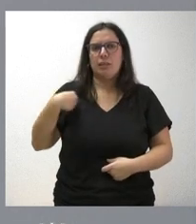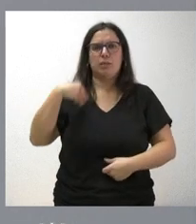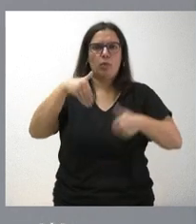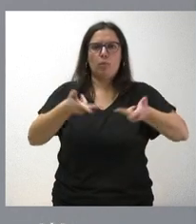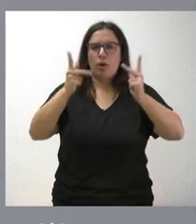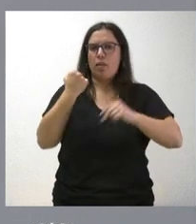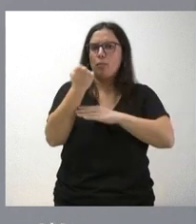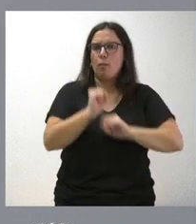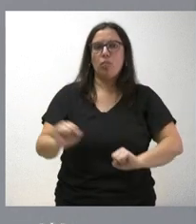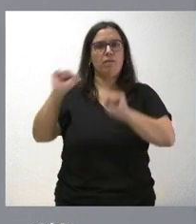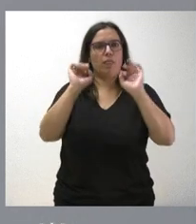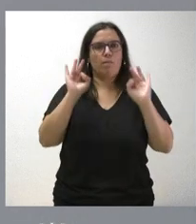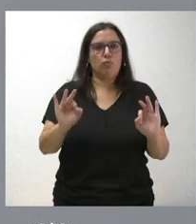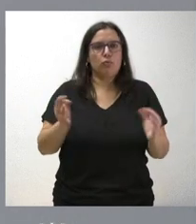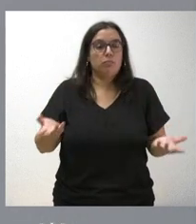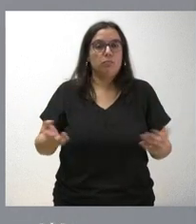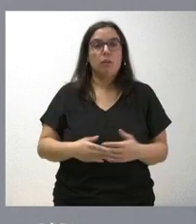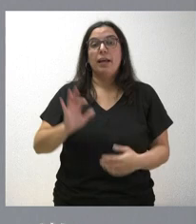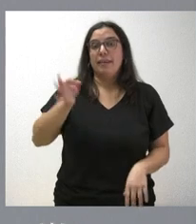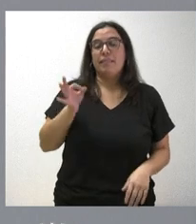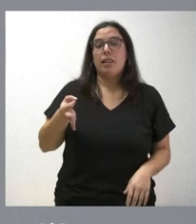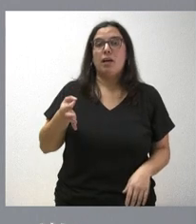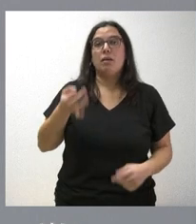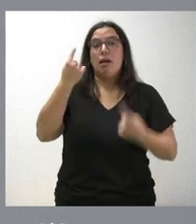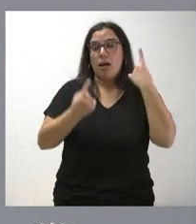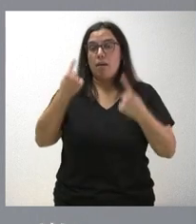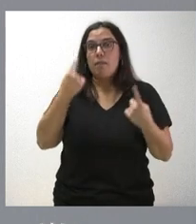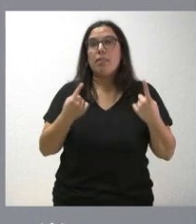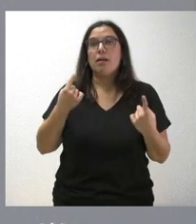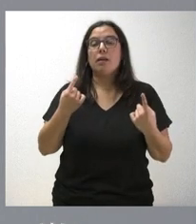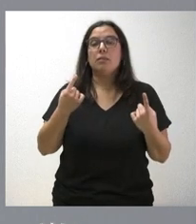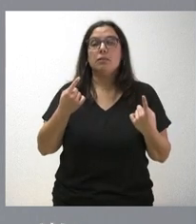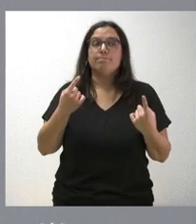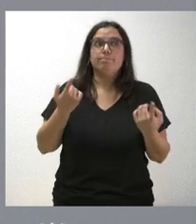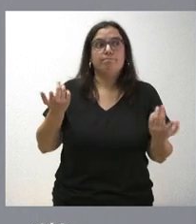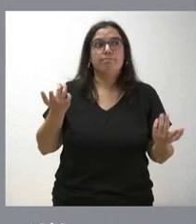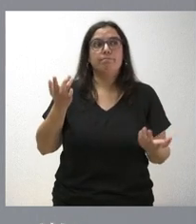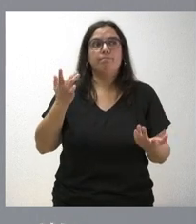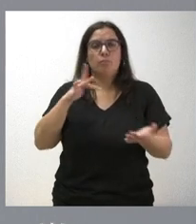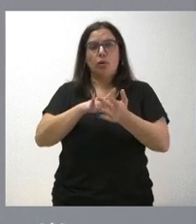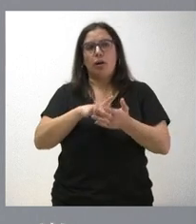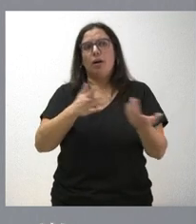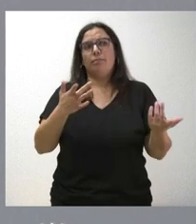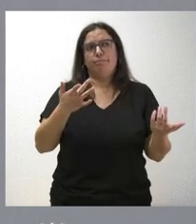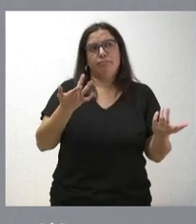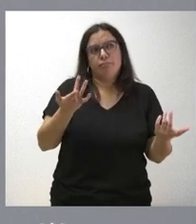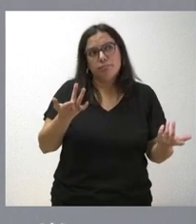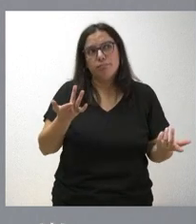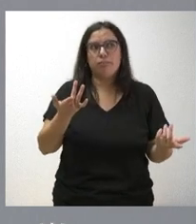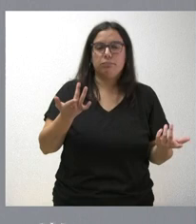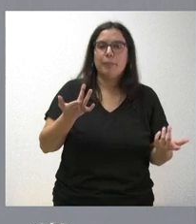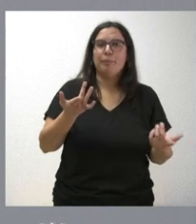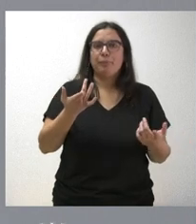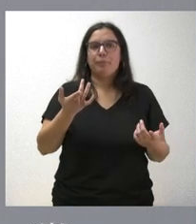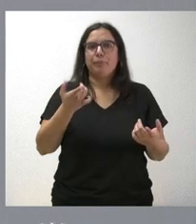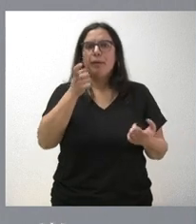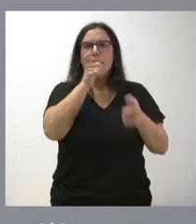defendemos y es verdad que en alguna ocasión ha recibido pues eh palabras que lógicamente requieren el